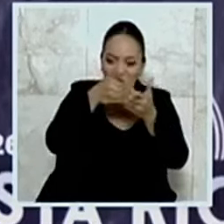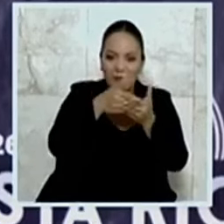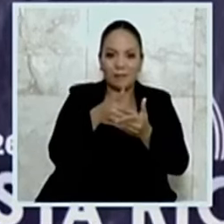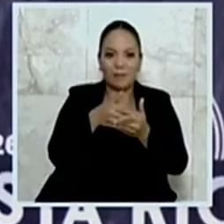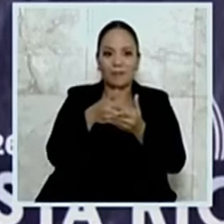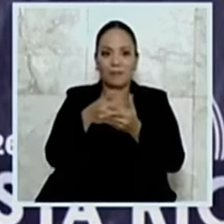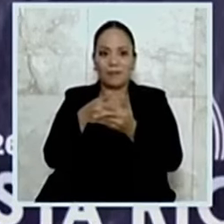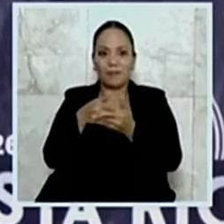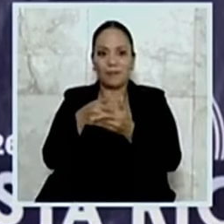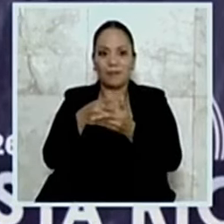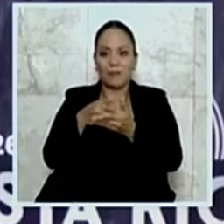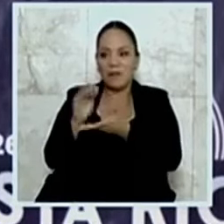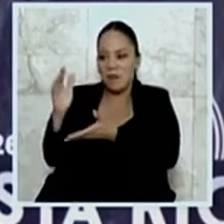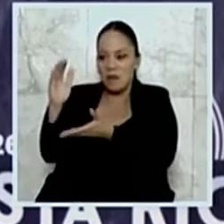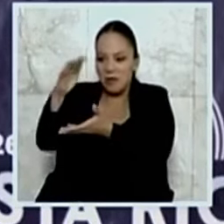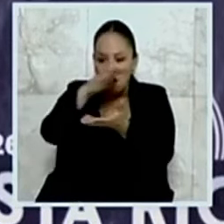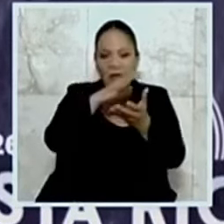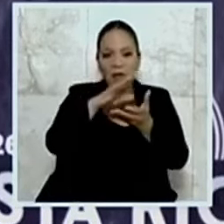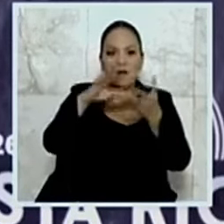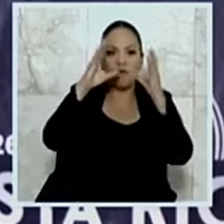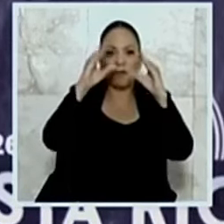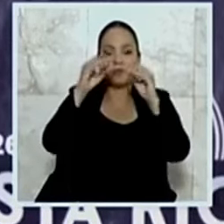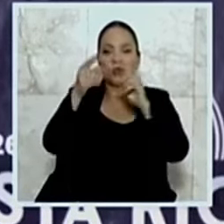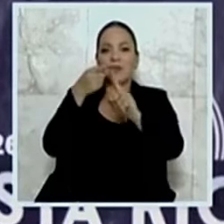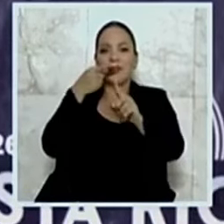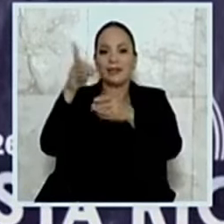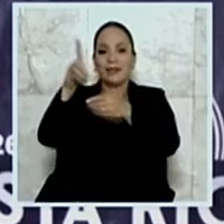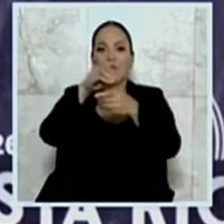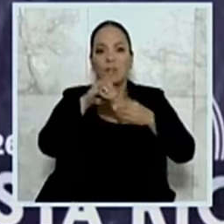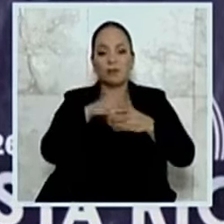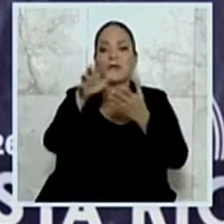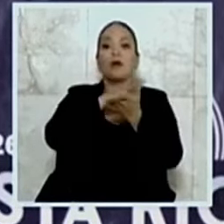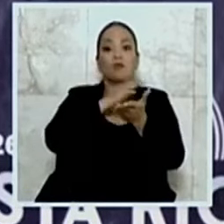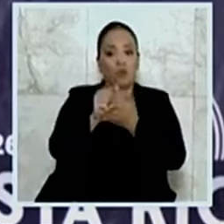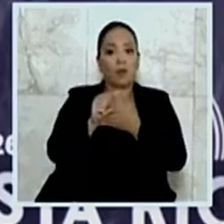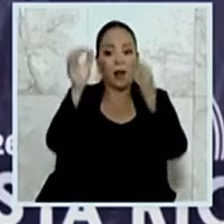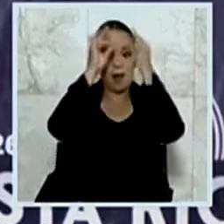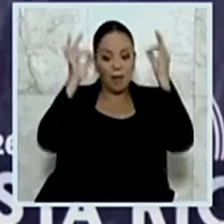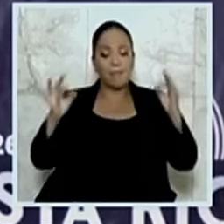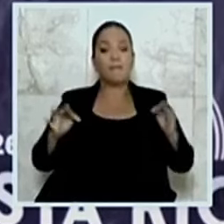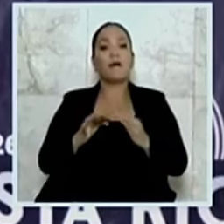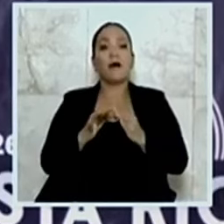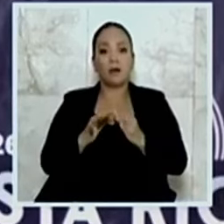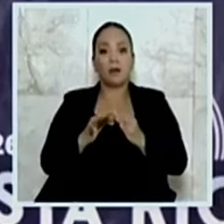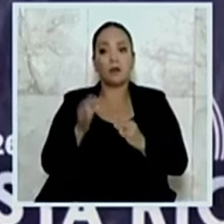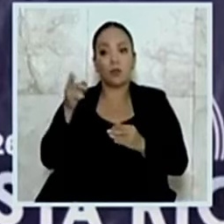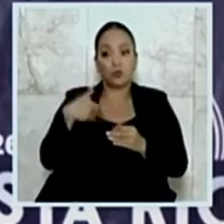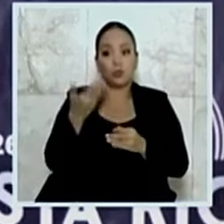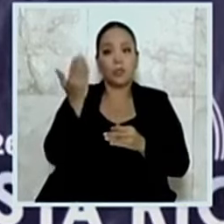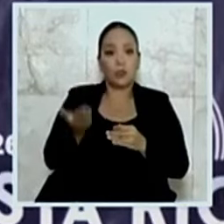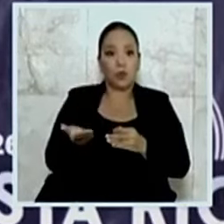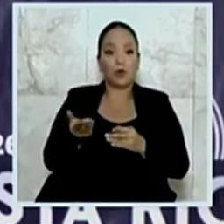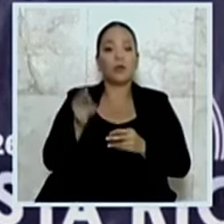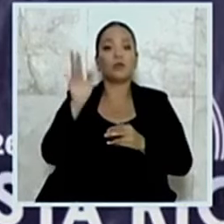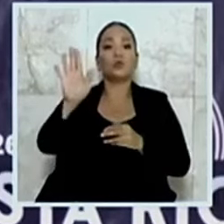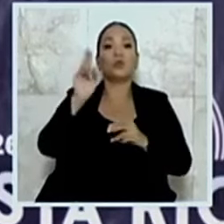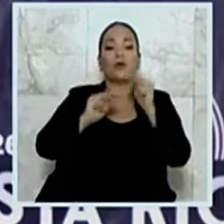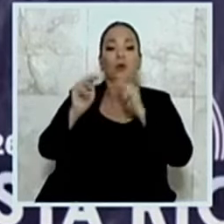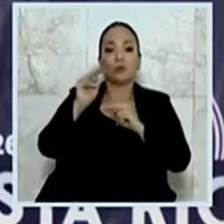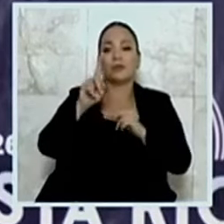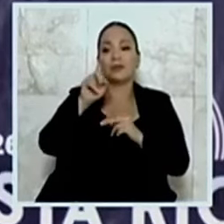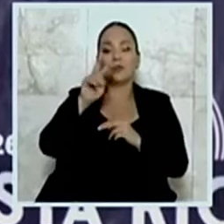cierta prensa la toma, no la verifica, la publica, insiste en ella, recaba información de